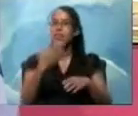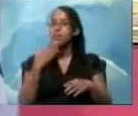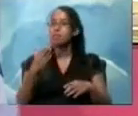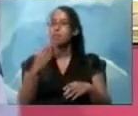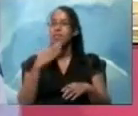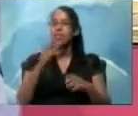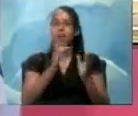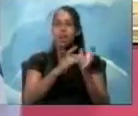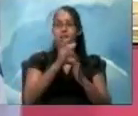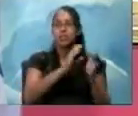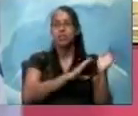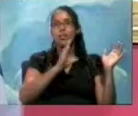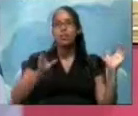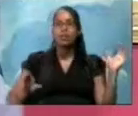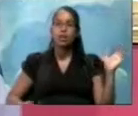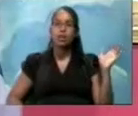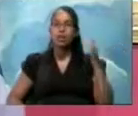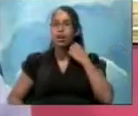al Señor,